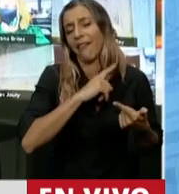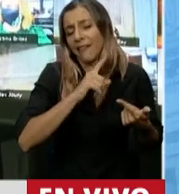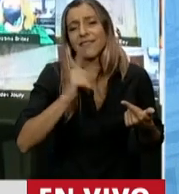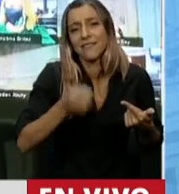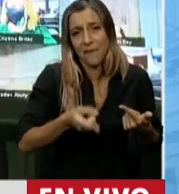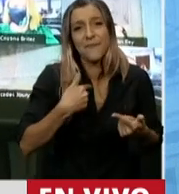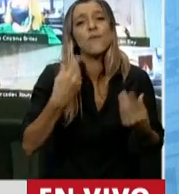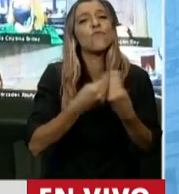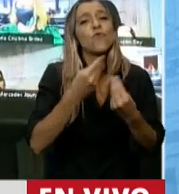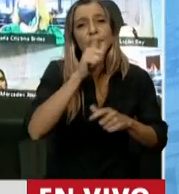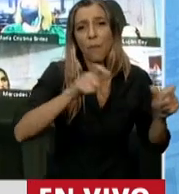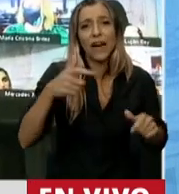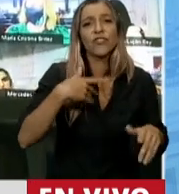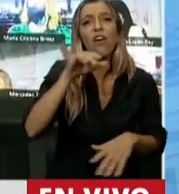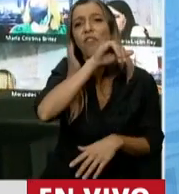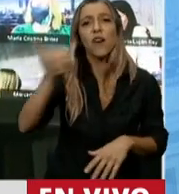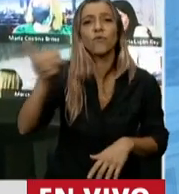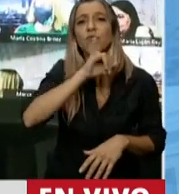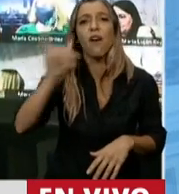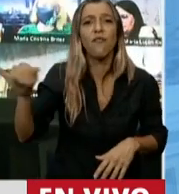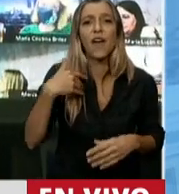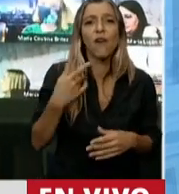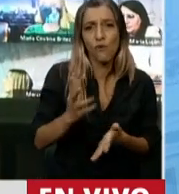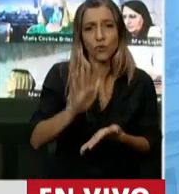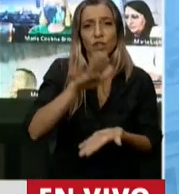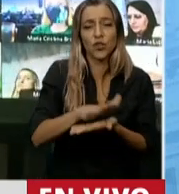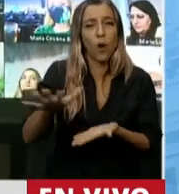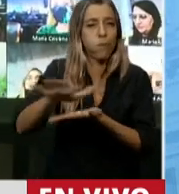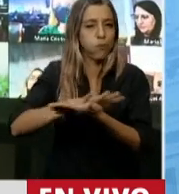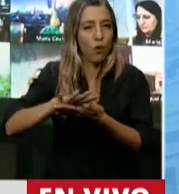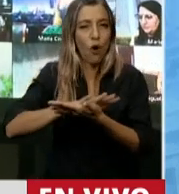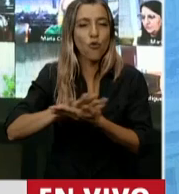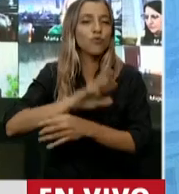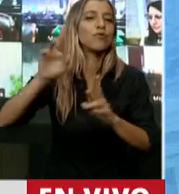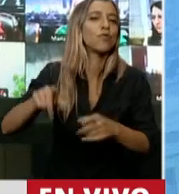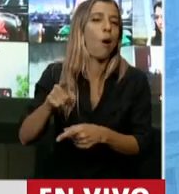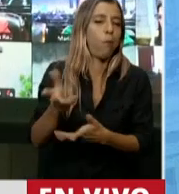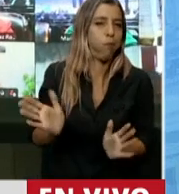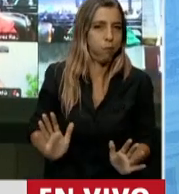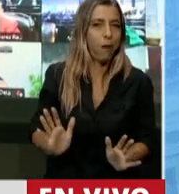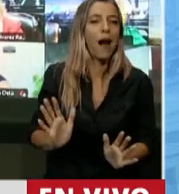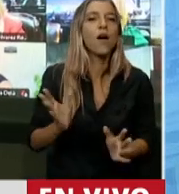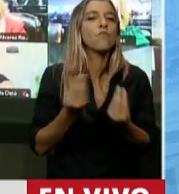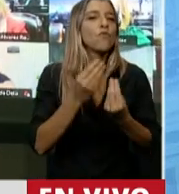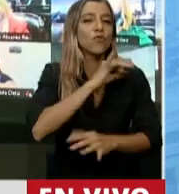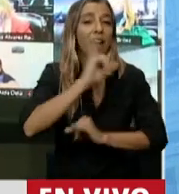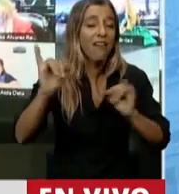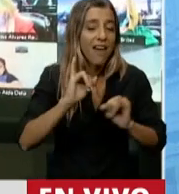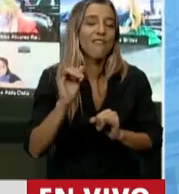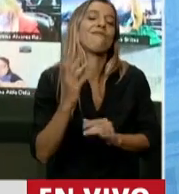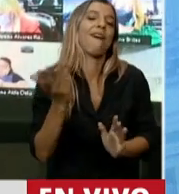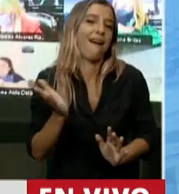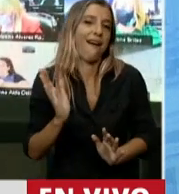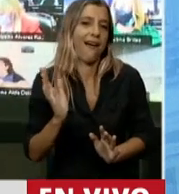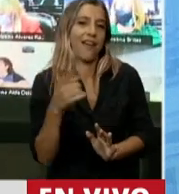enfrentan denunciando su corrupción y su plan, y de quienes intentamos salvar y rescatar